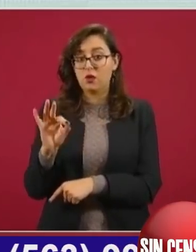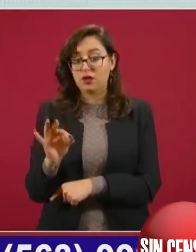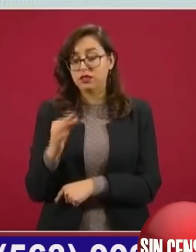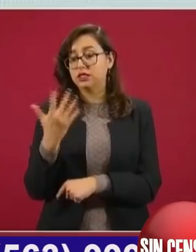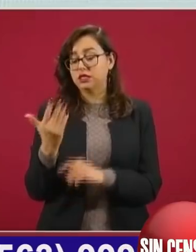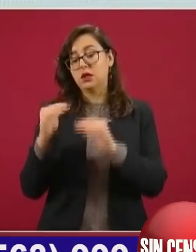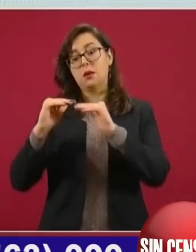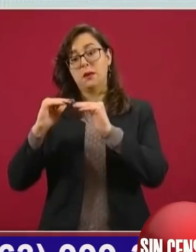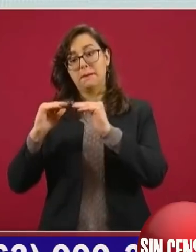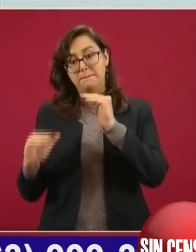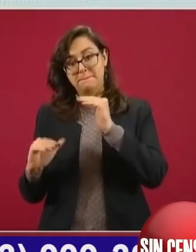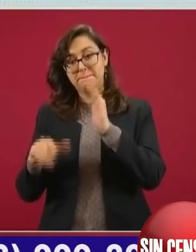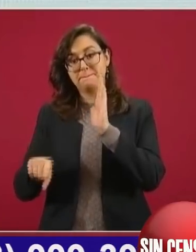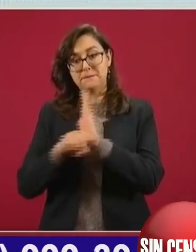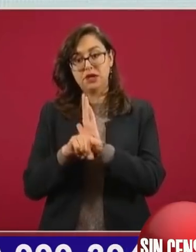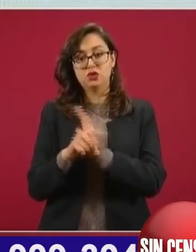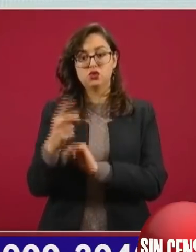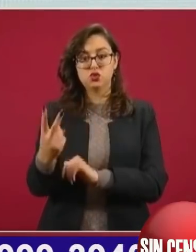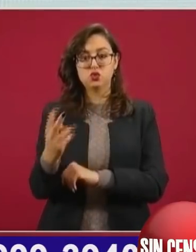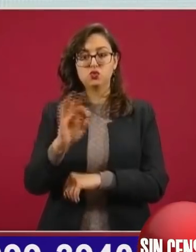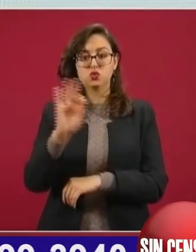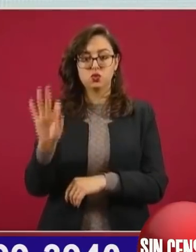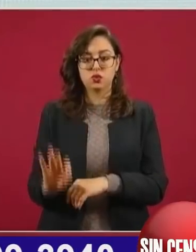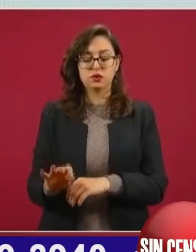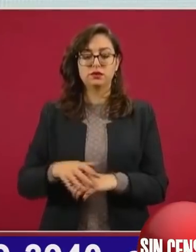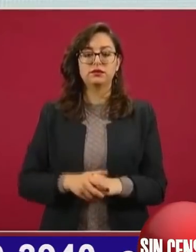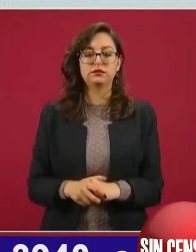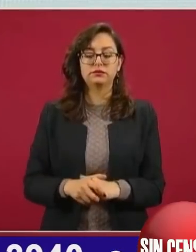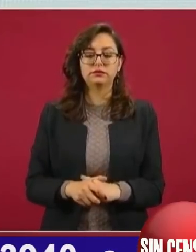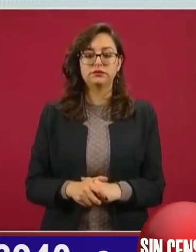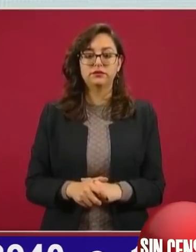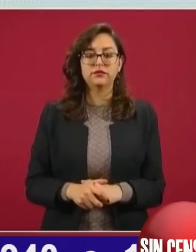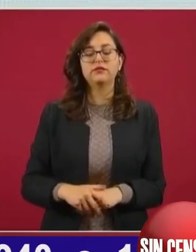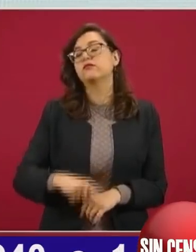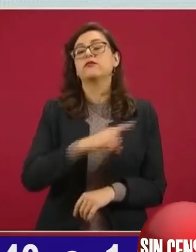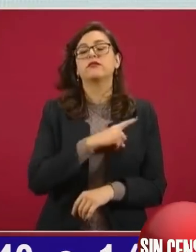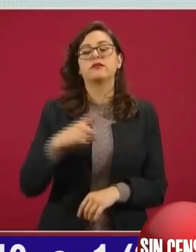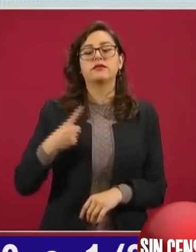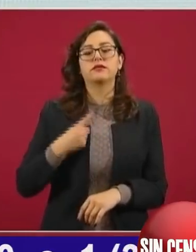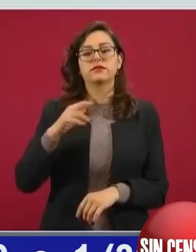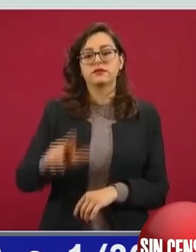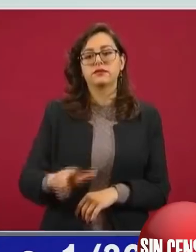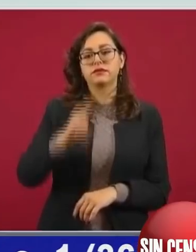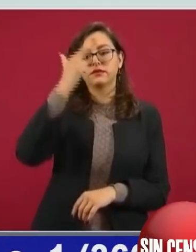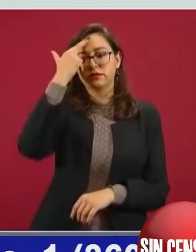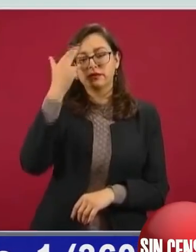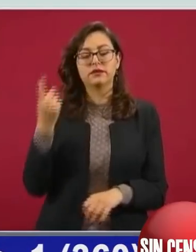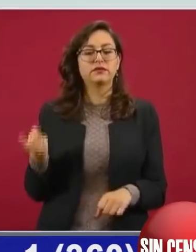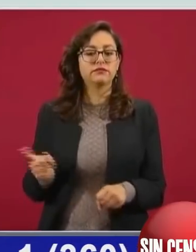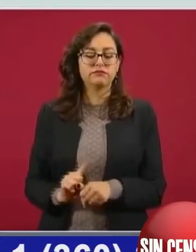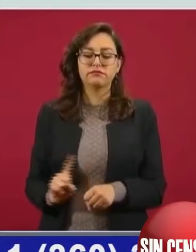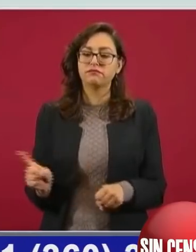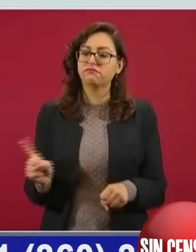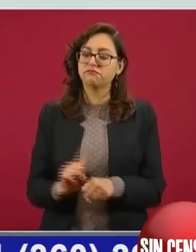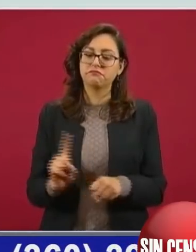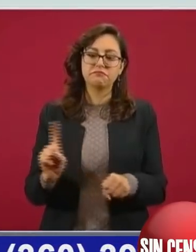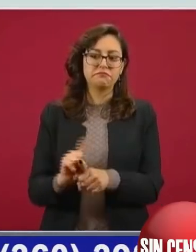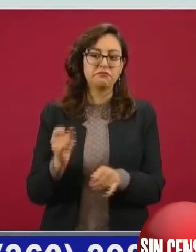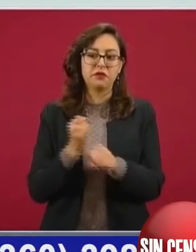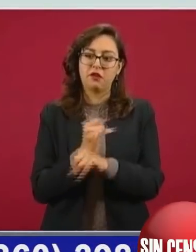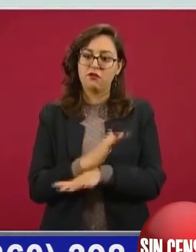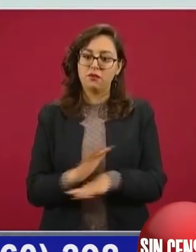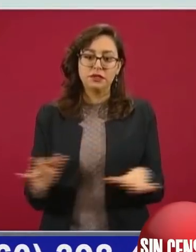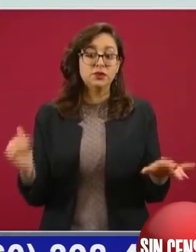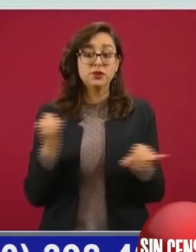donde se redujo menos 2%. Recordar, como lo dejamos claro todos los días, esto es información cambiante y